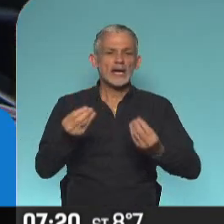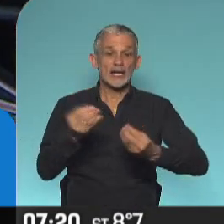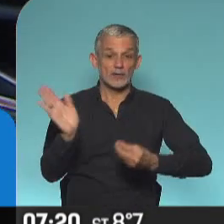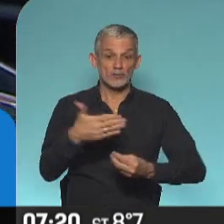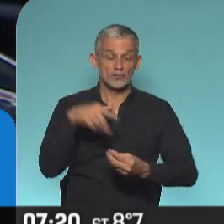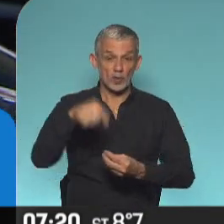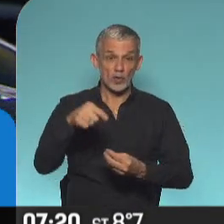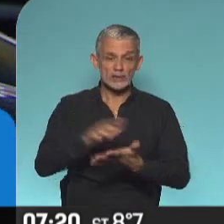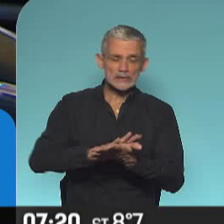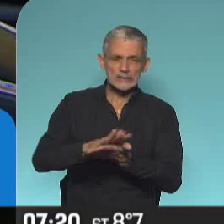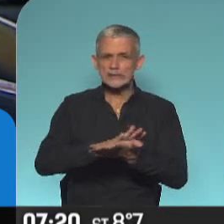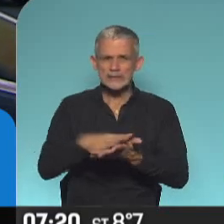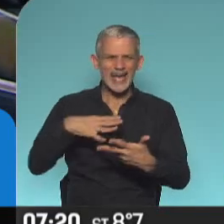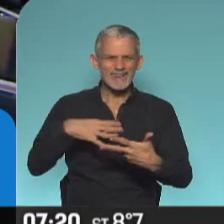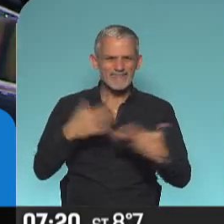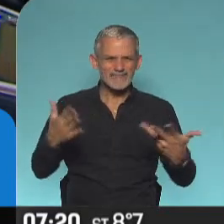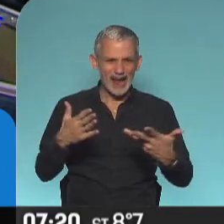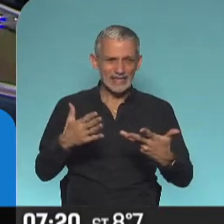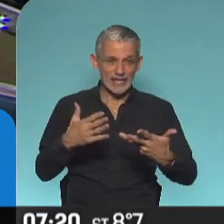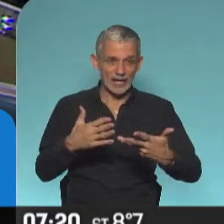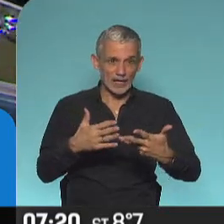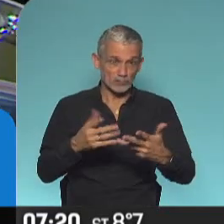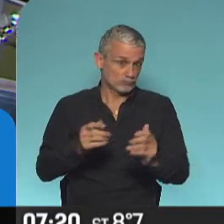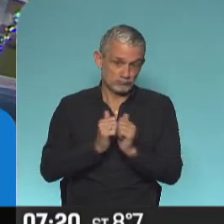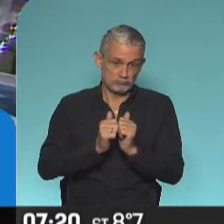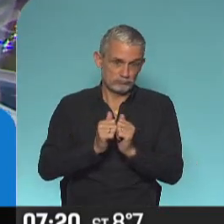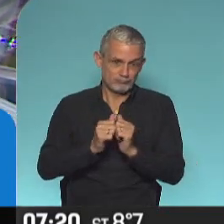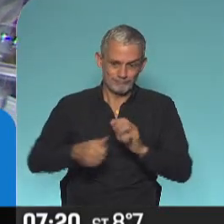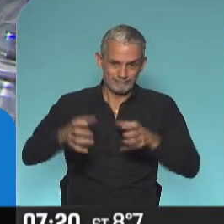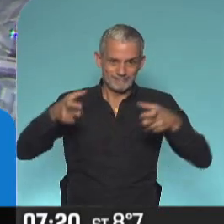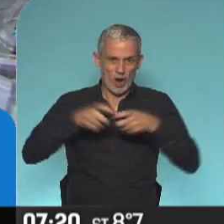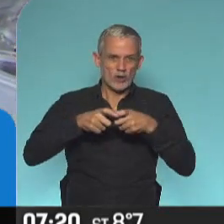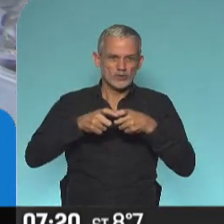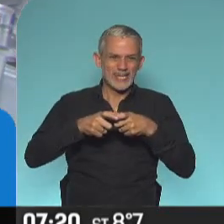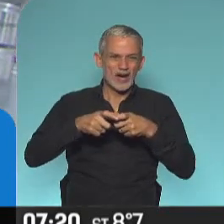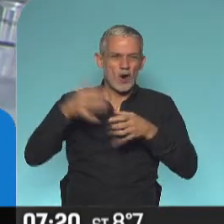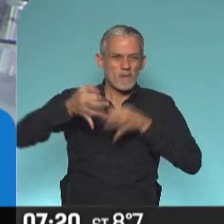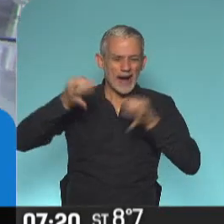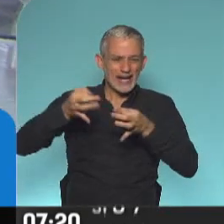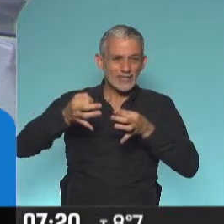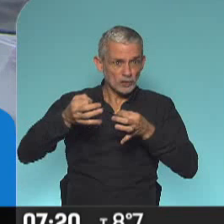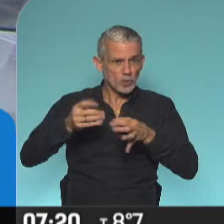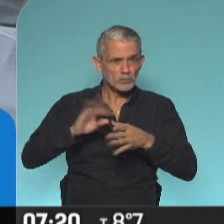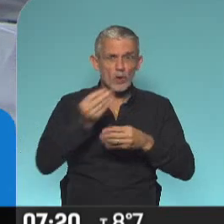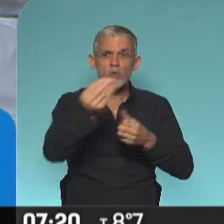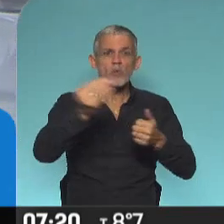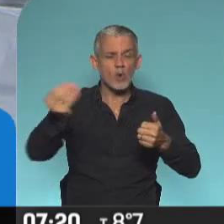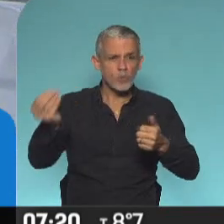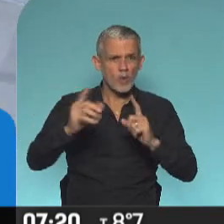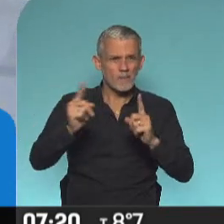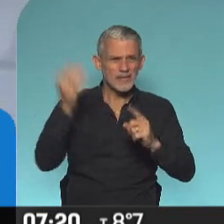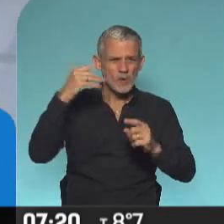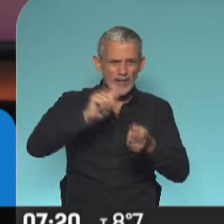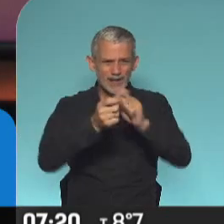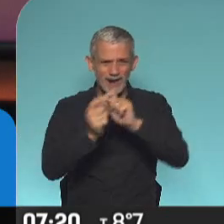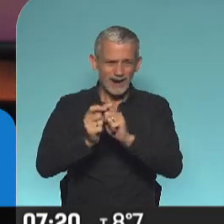se resuelve, la historia sigue andando. El Consejo de la Magistratura decidió avanzar sobre los cargos que se reacomodaron